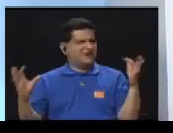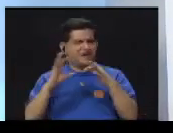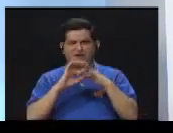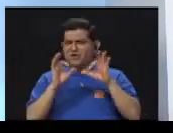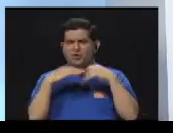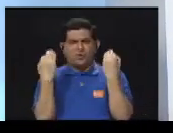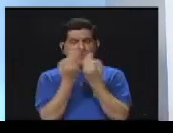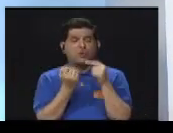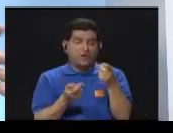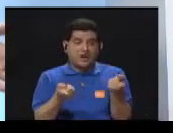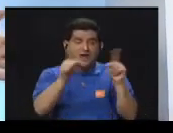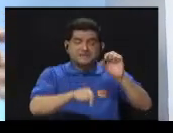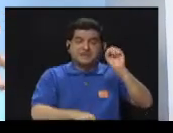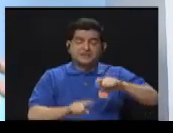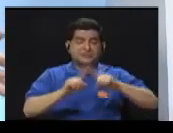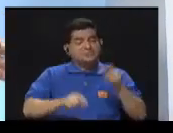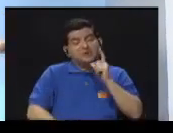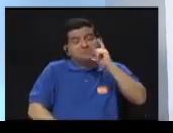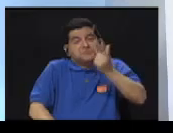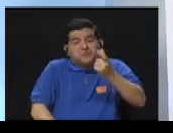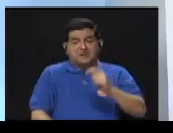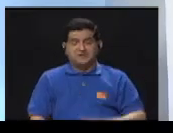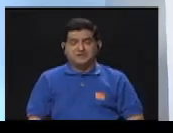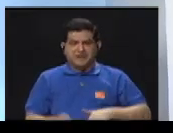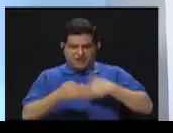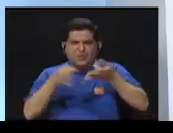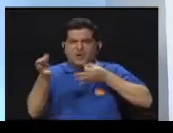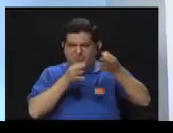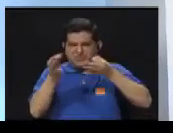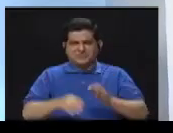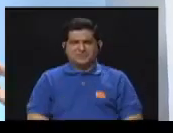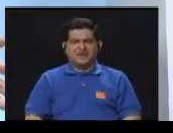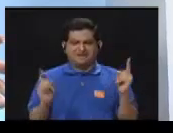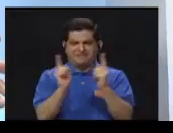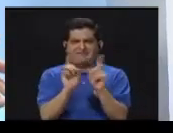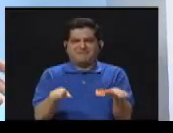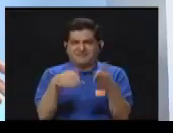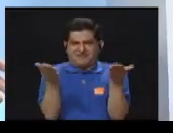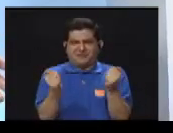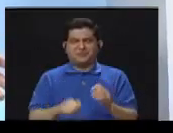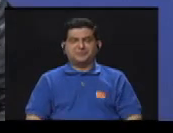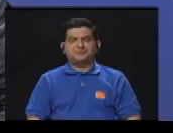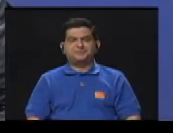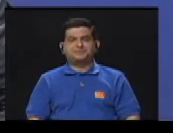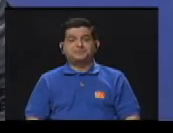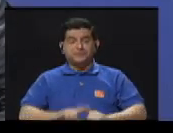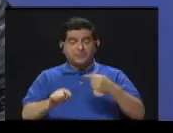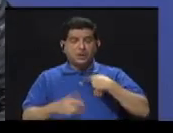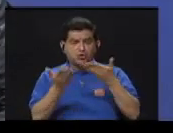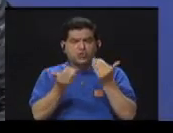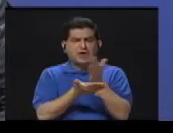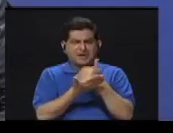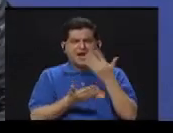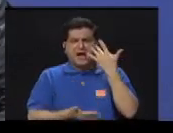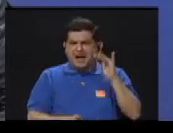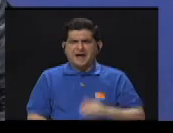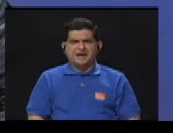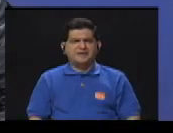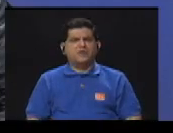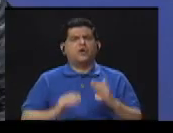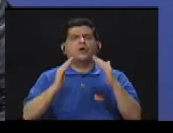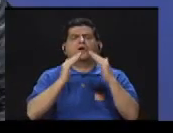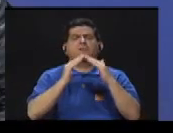entre ellos. En este caso sí, pero esto fue una cosa fortuita, que bueno, ahora después lo voy a contar cómo llegué a ellos. Pero yo quería hacer algo así, digamos,